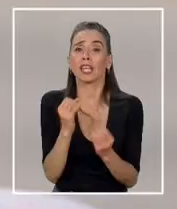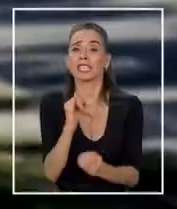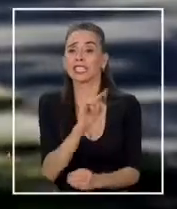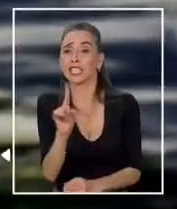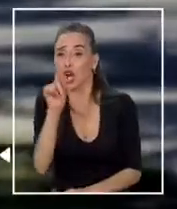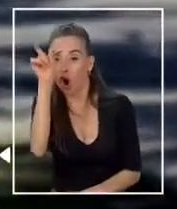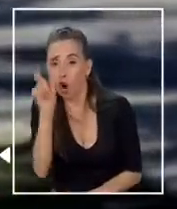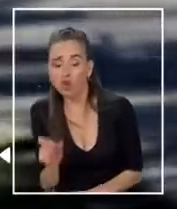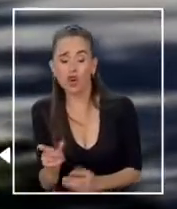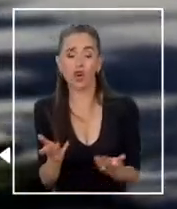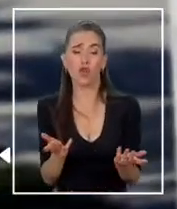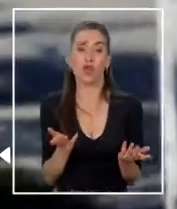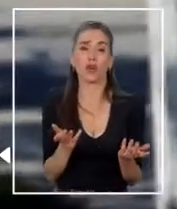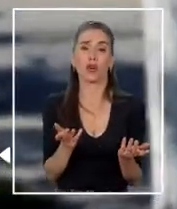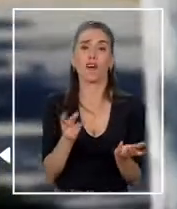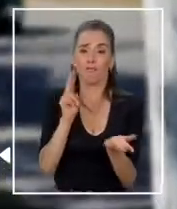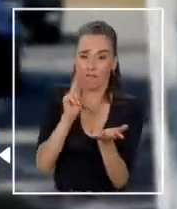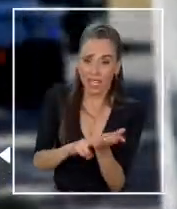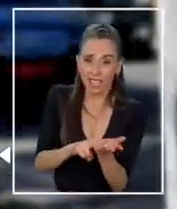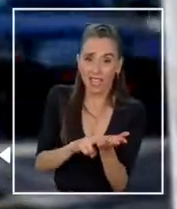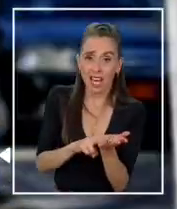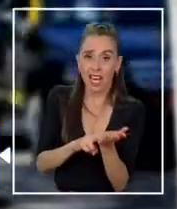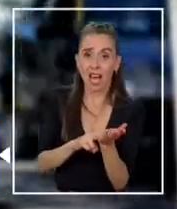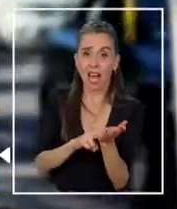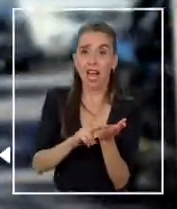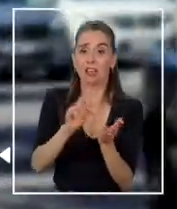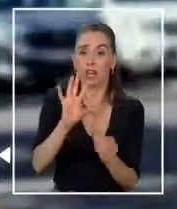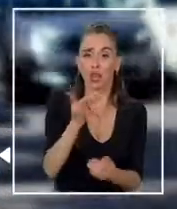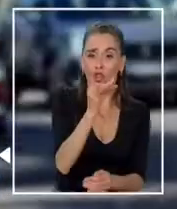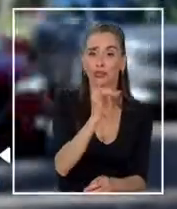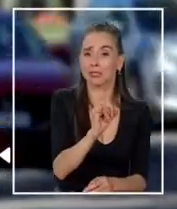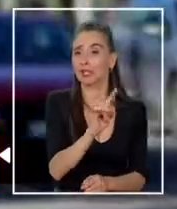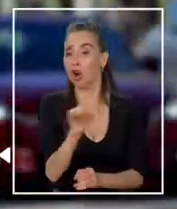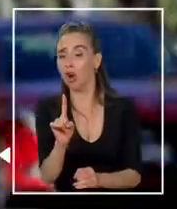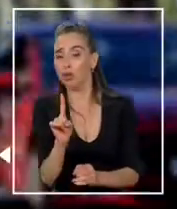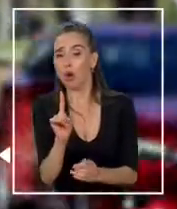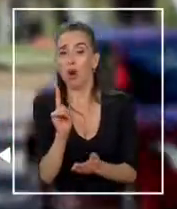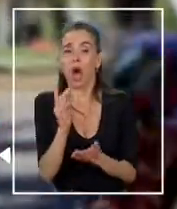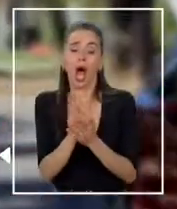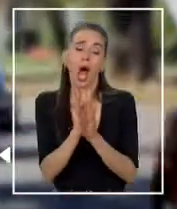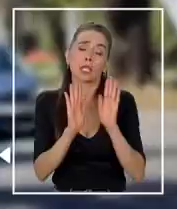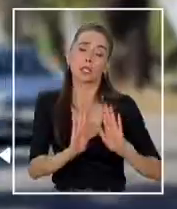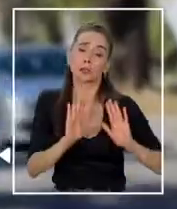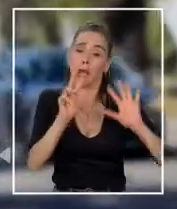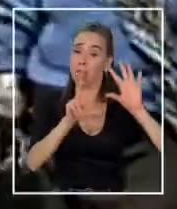era, si de verdad lo habían encontrado, hasta